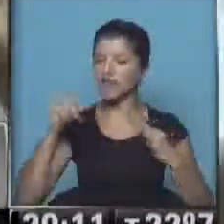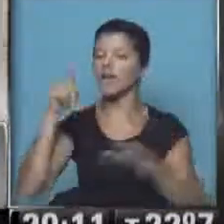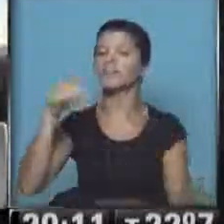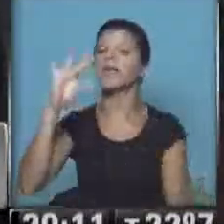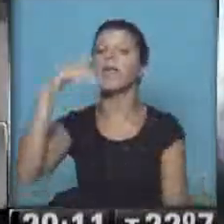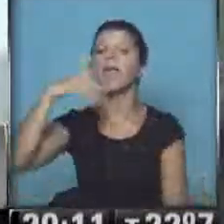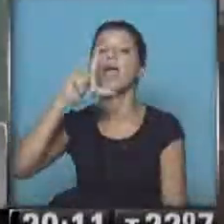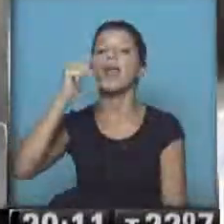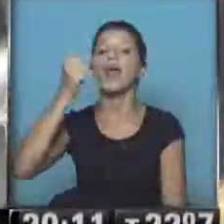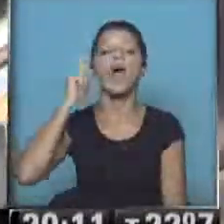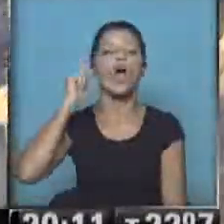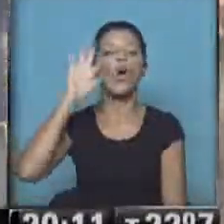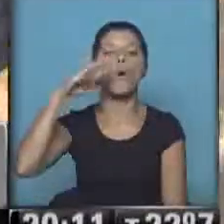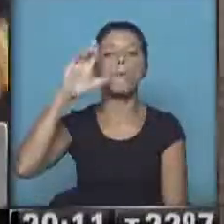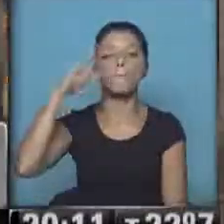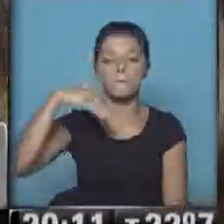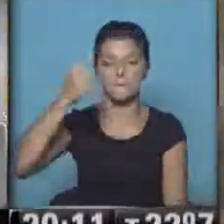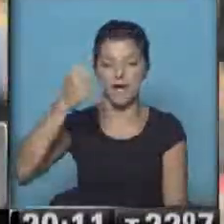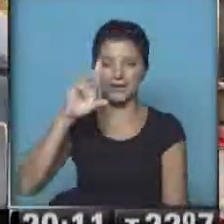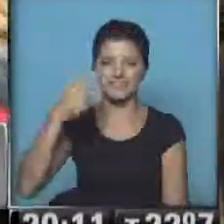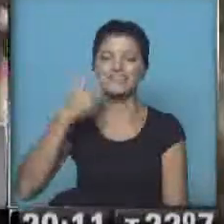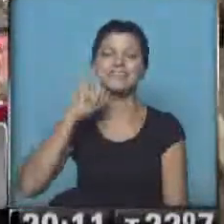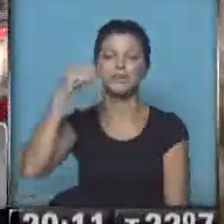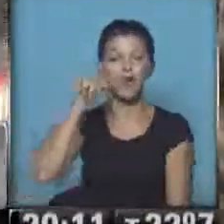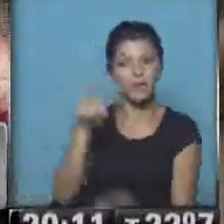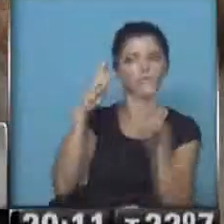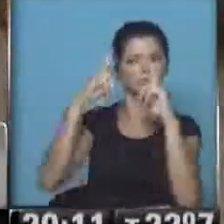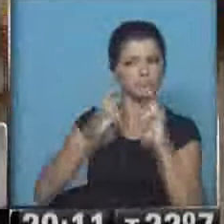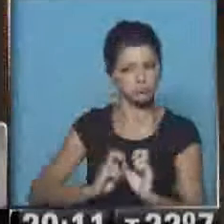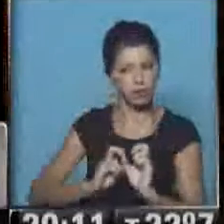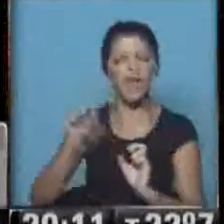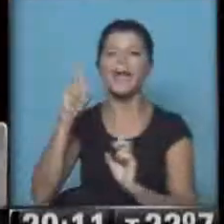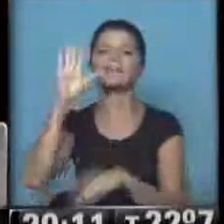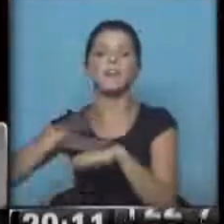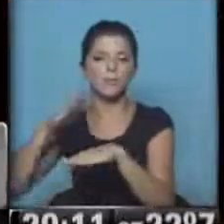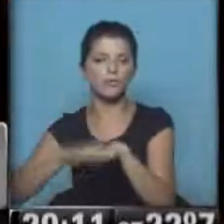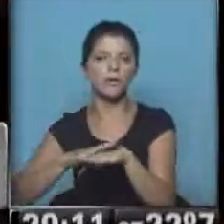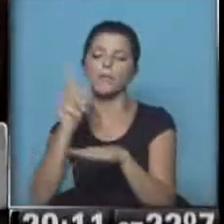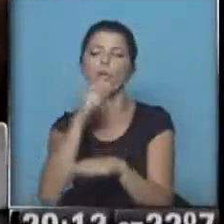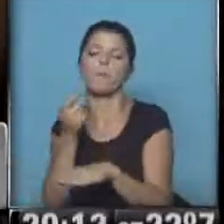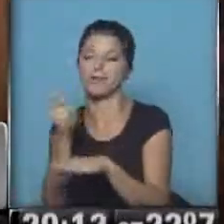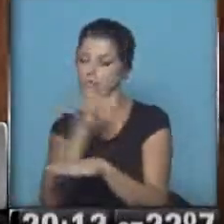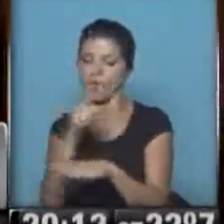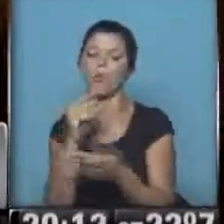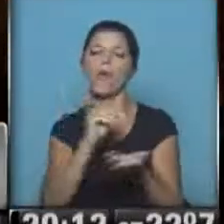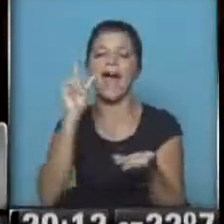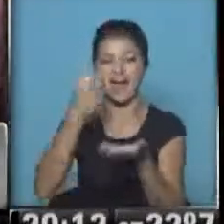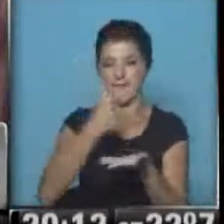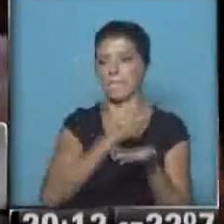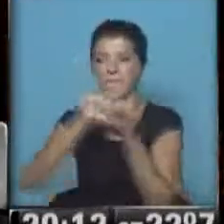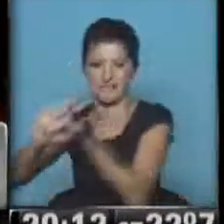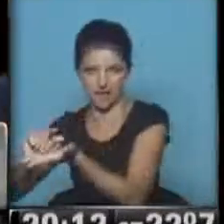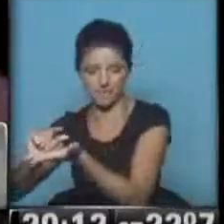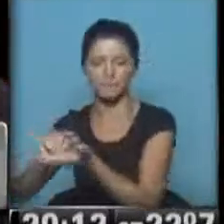Diego Lagomarsino, el único imputado en la causa, pero no por el delito central, sino por un delito conexo. Esta mañana estuvo en el